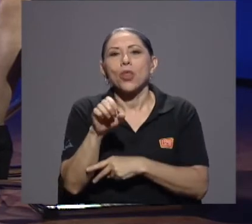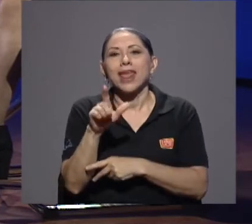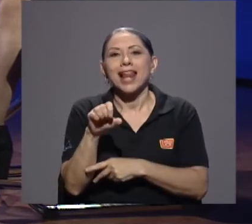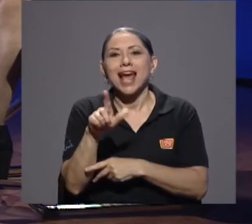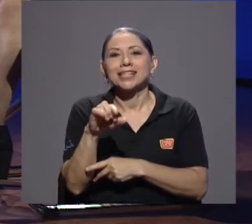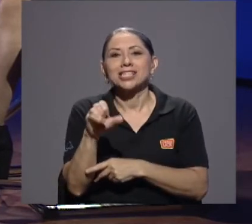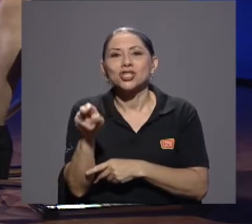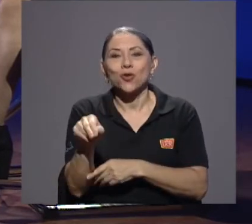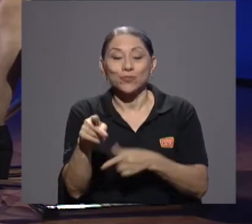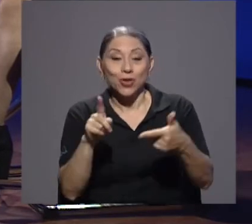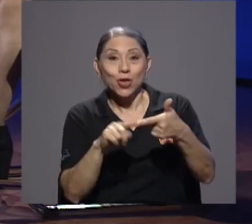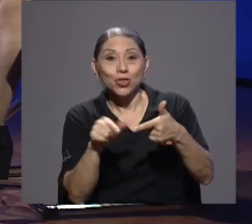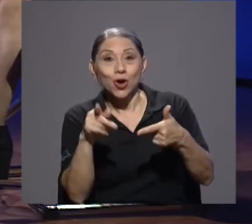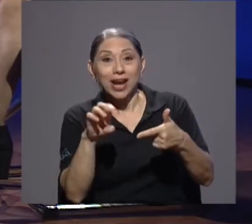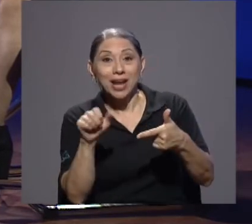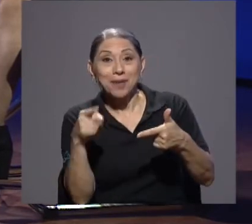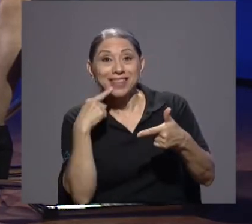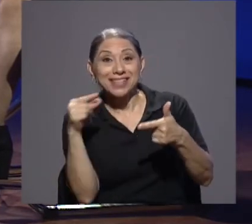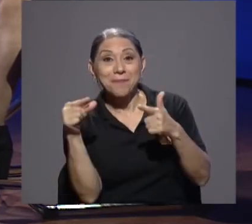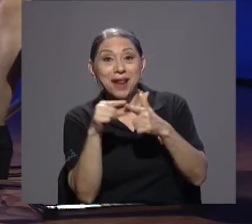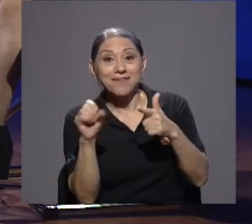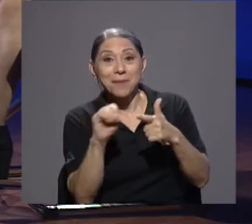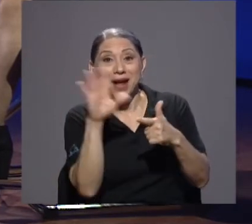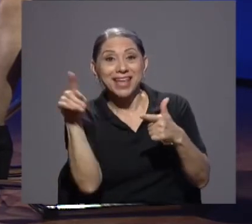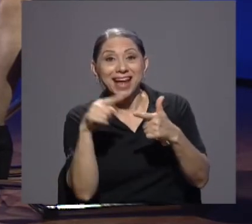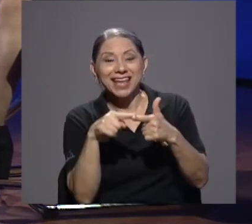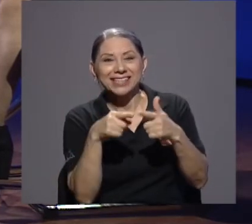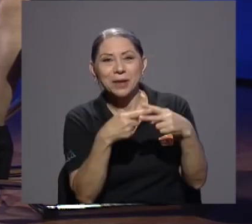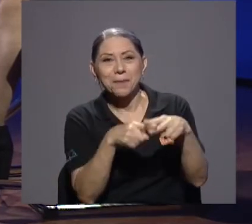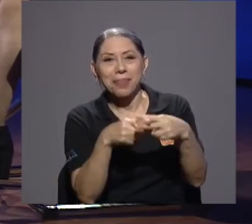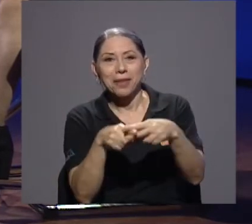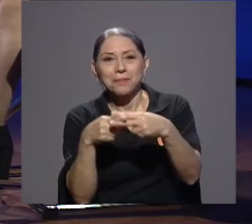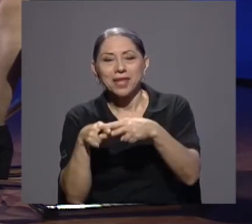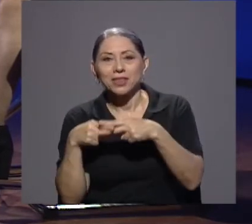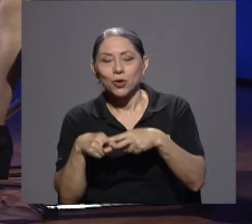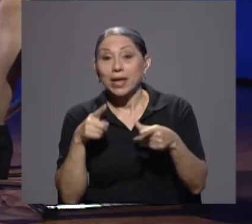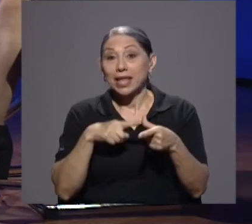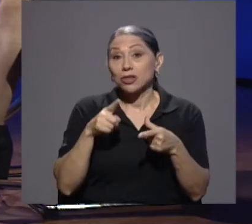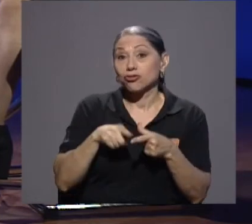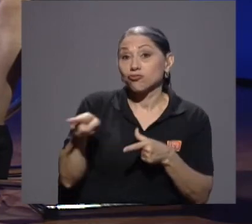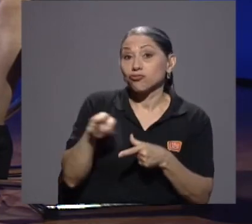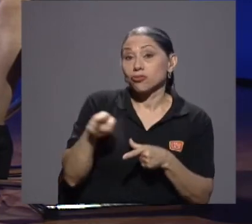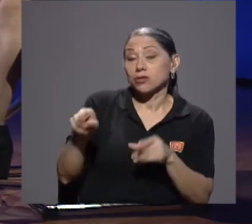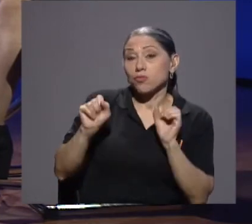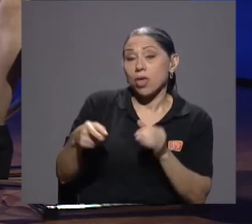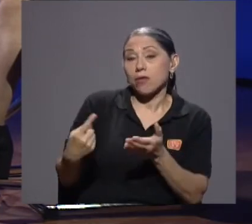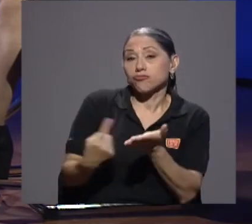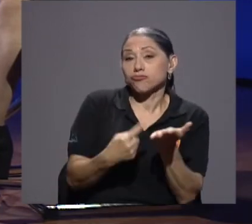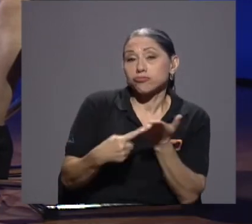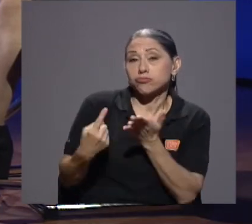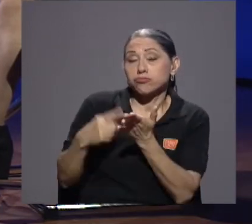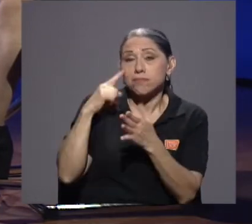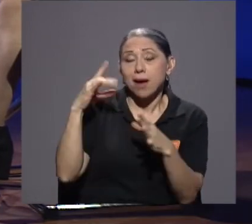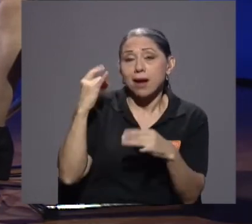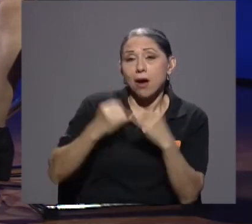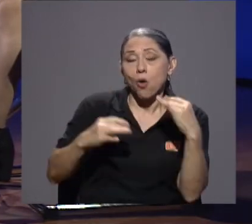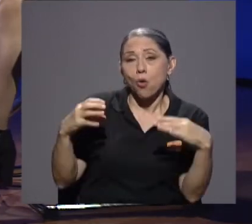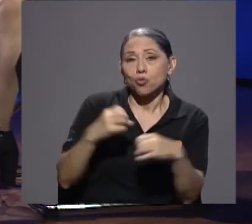de mantenimiento también. Entonces, alrededor de estas propuestas quisiera algunos comentarios muy breves a modo de conclusión, don